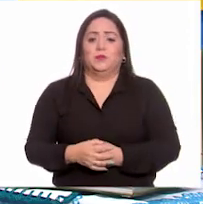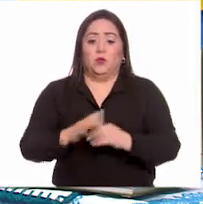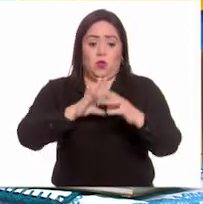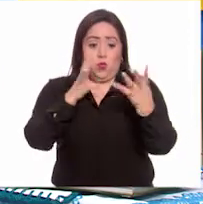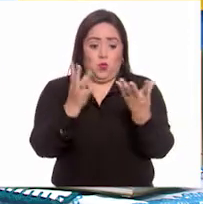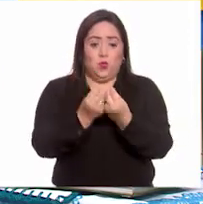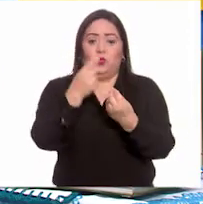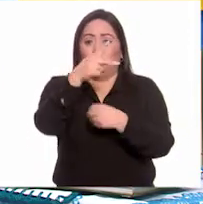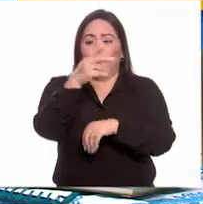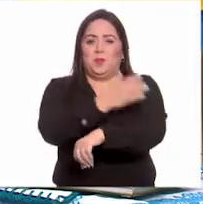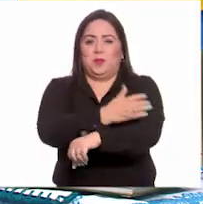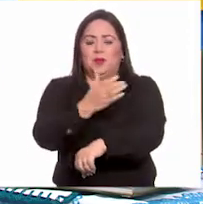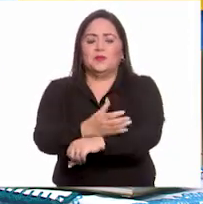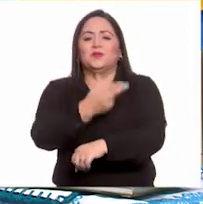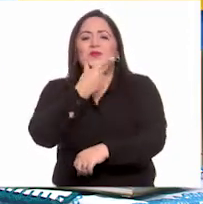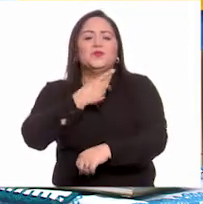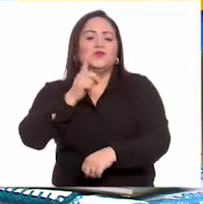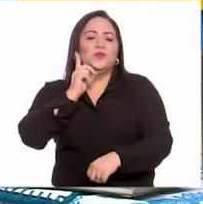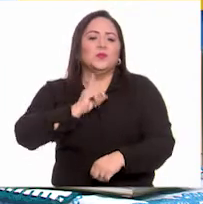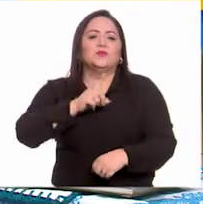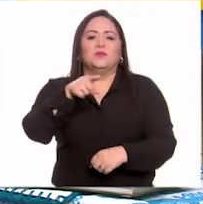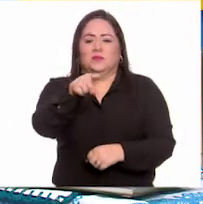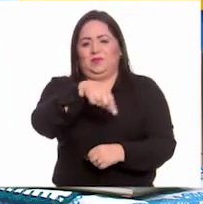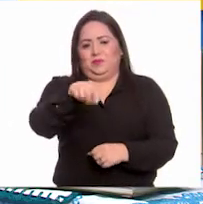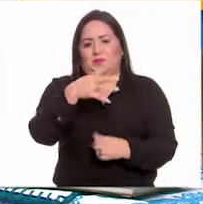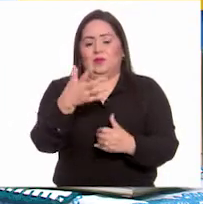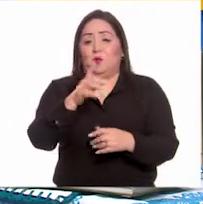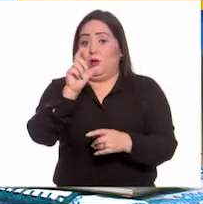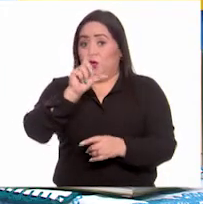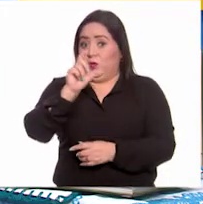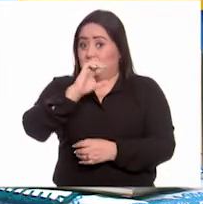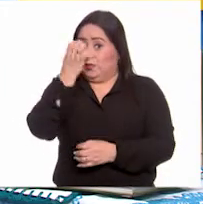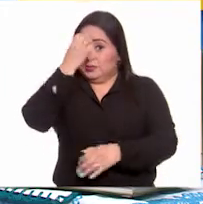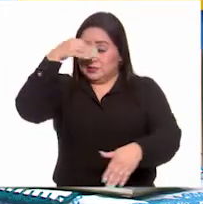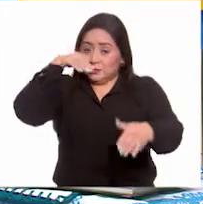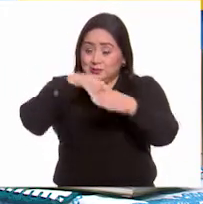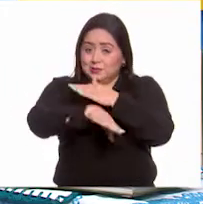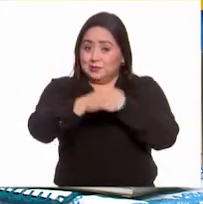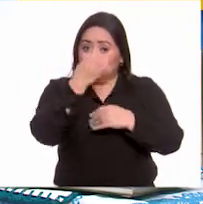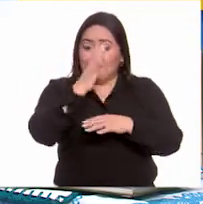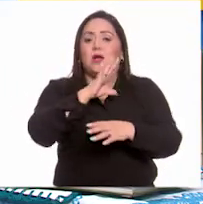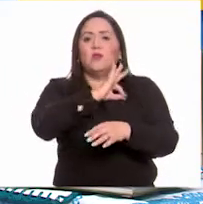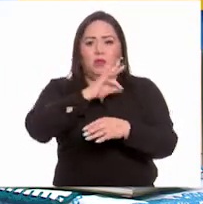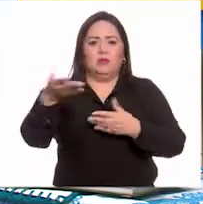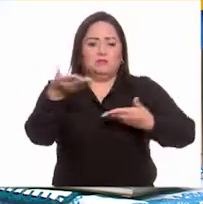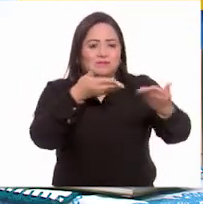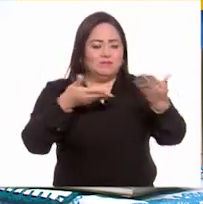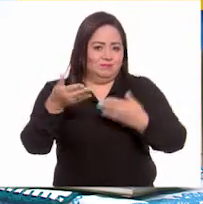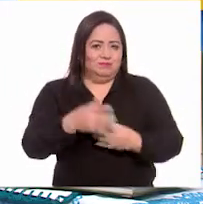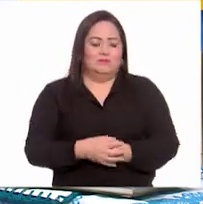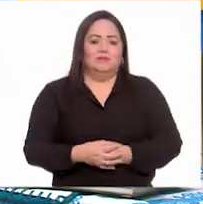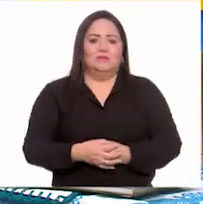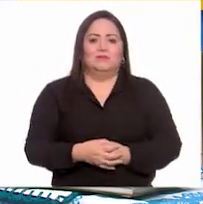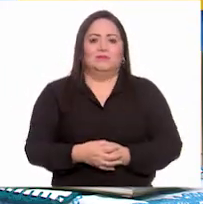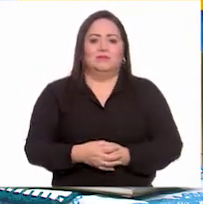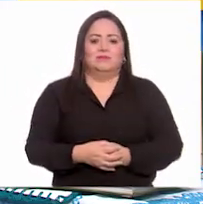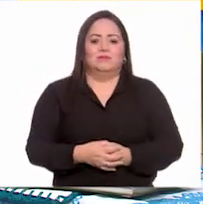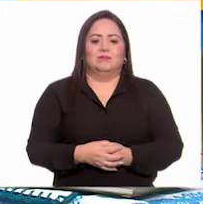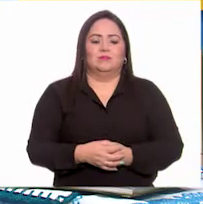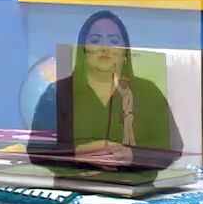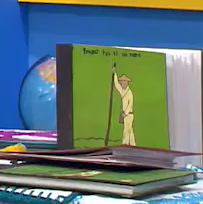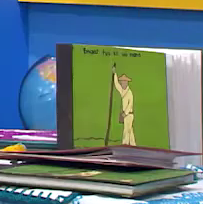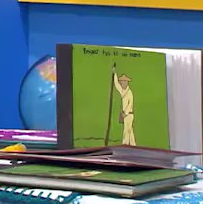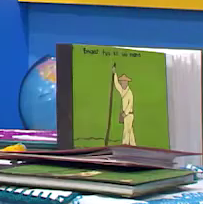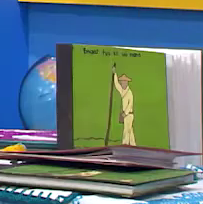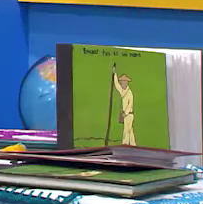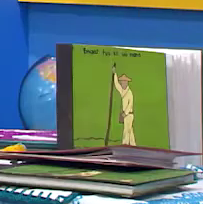junto con sus compañeras y compañeros de aula, una vez que regresen a sus escuelas. No va, le digan a